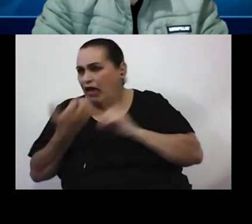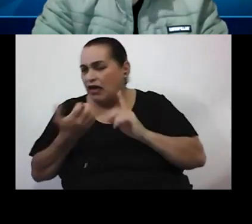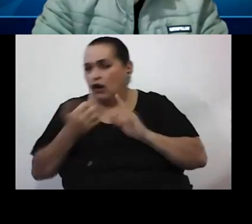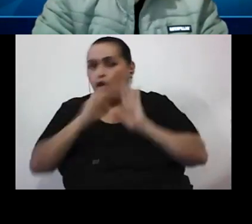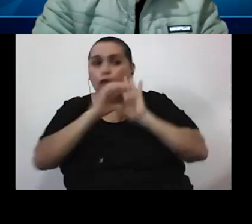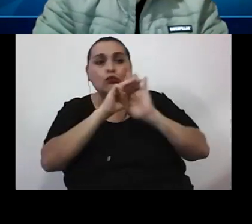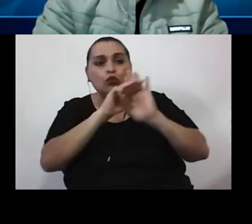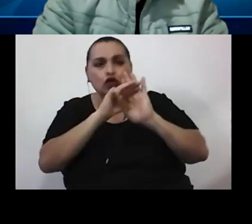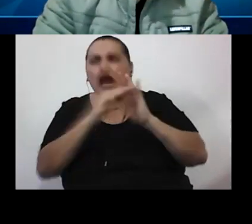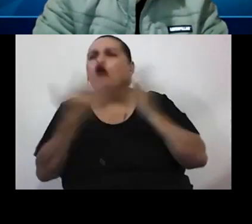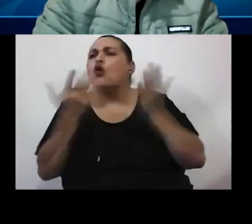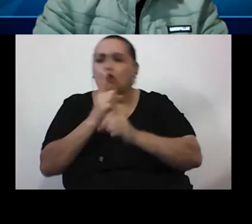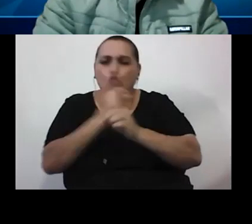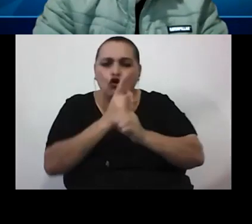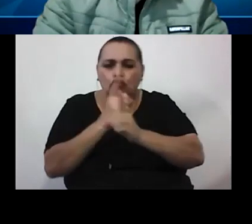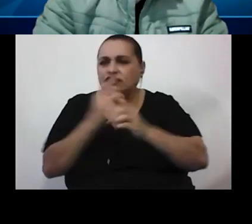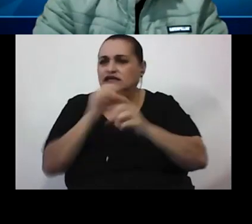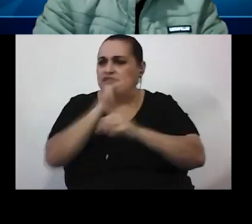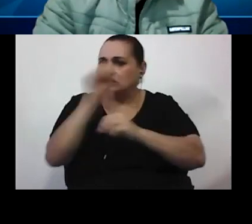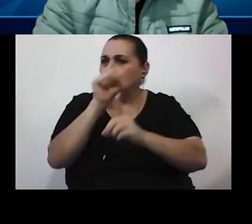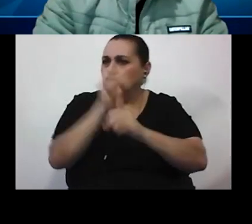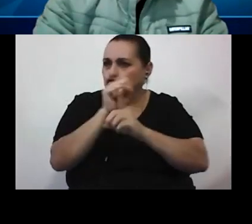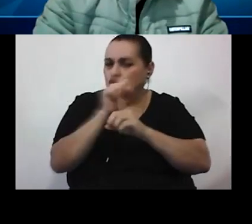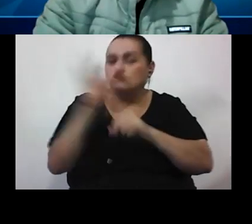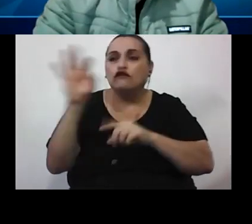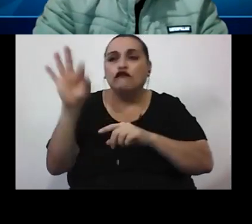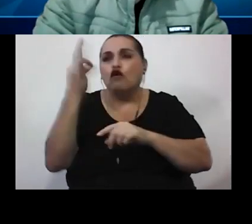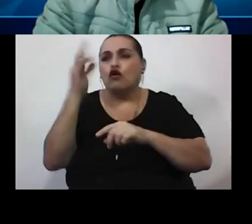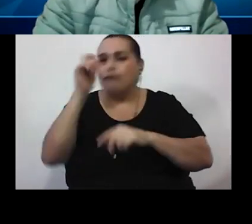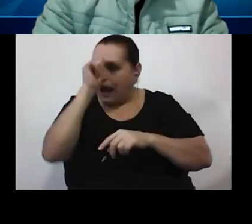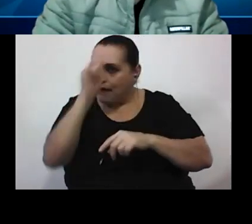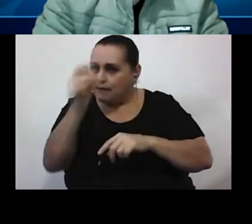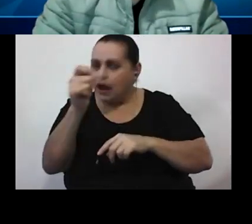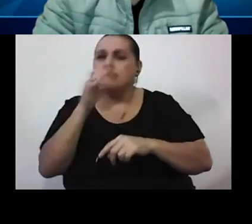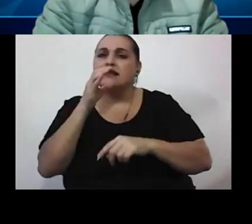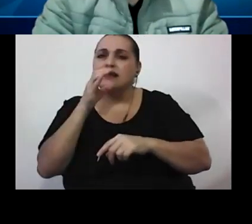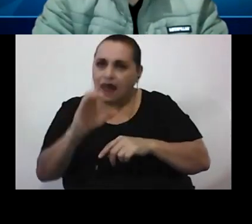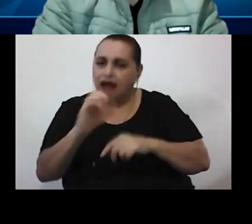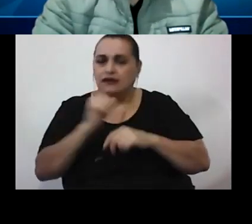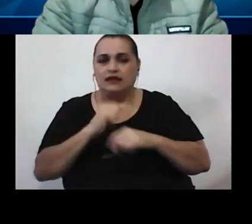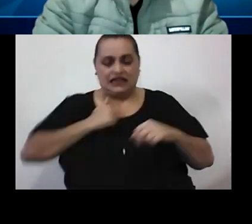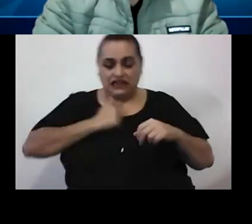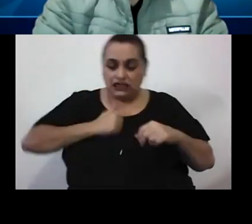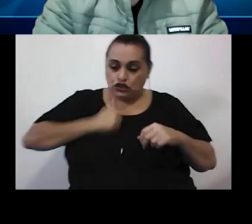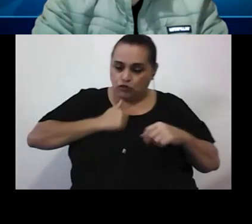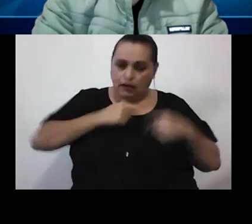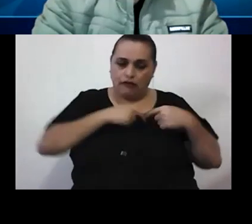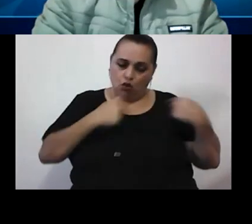modelar cómo se corrigen las situaciones de una forma amable, cálida, disculparnos con el